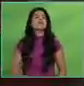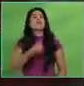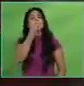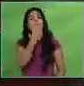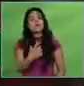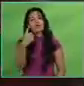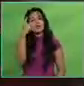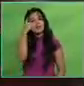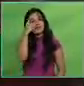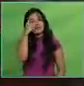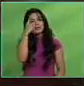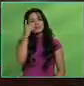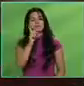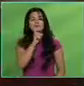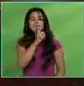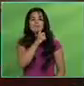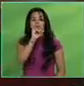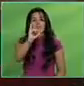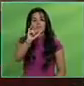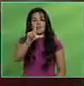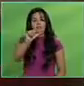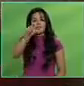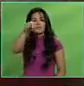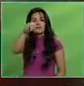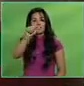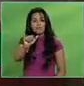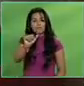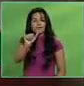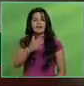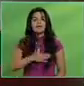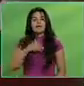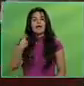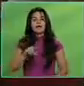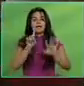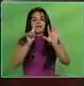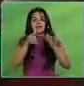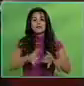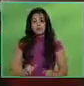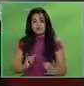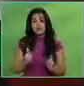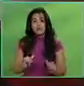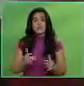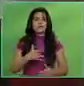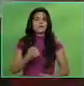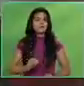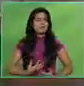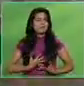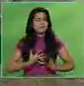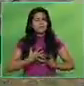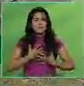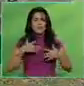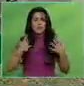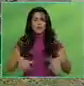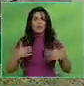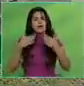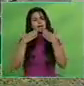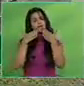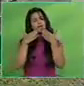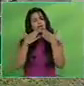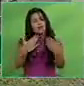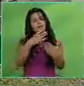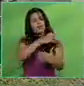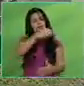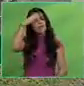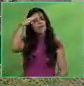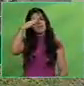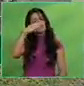buenos días. Mi nombre es Iliana Carolina León Vidal. Tengo seis niños. En estos momentos me siento muy orgullosa. Gracias a nuestro comandante